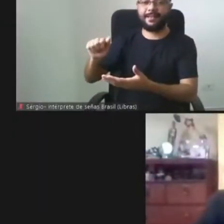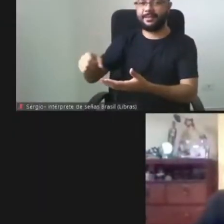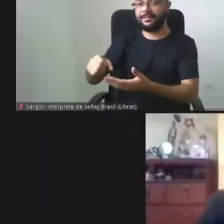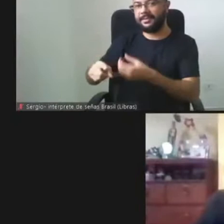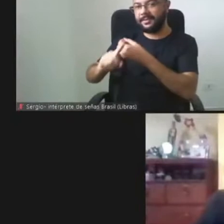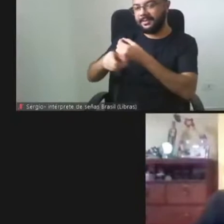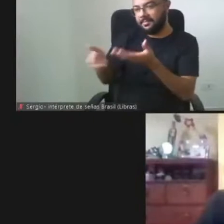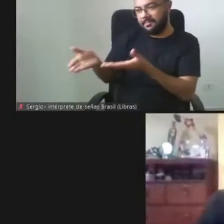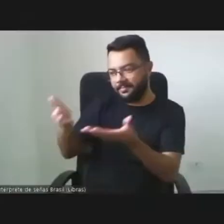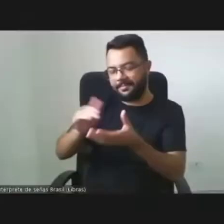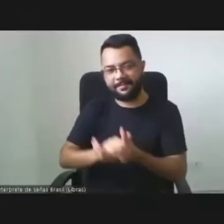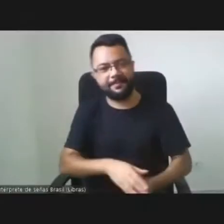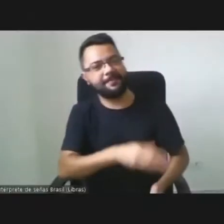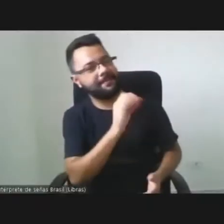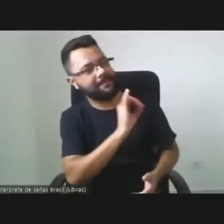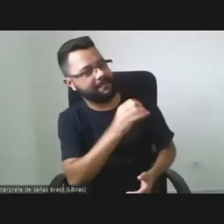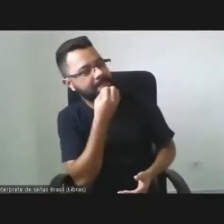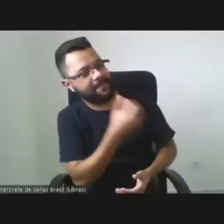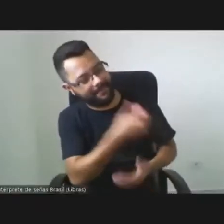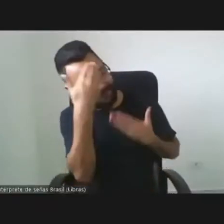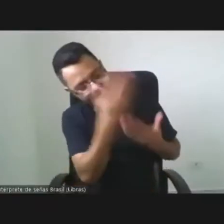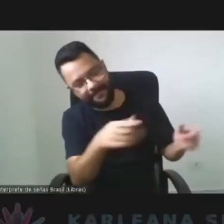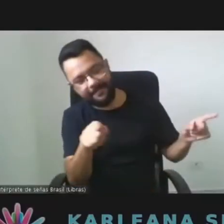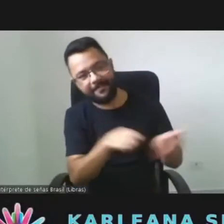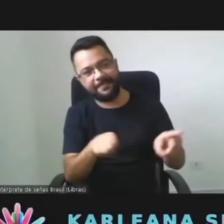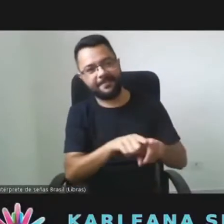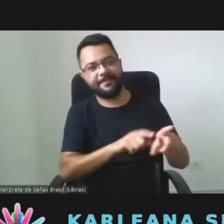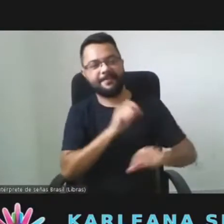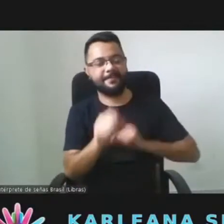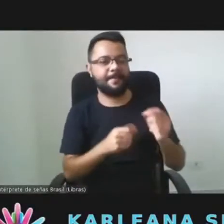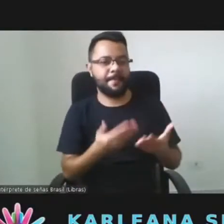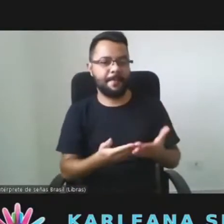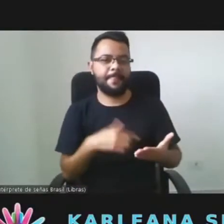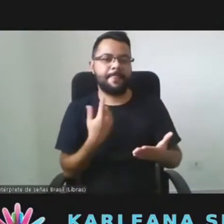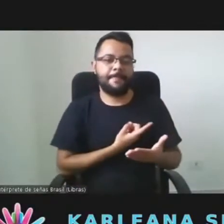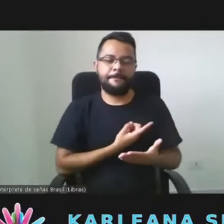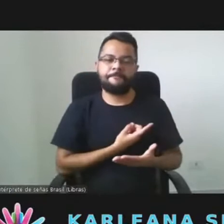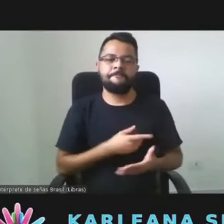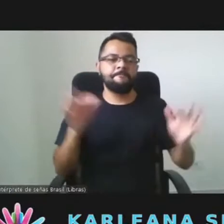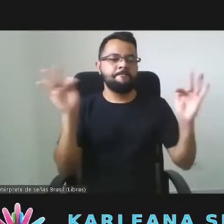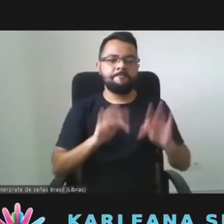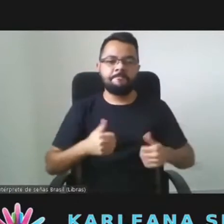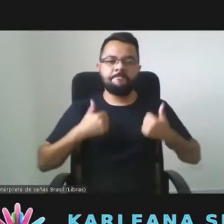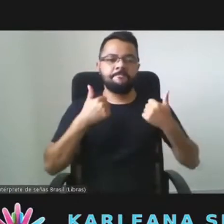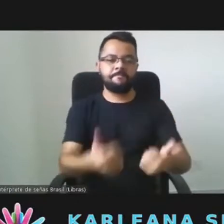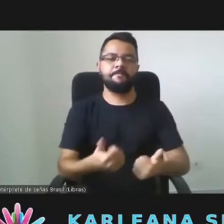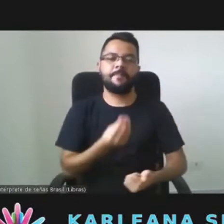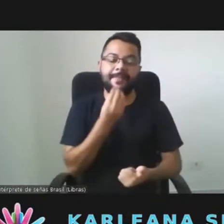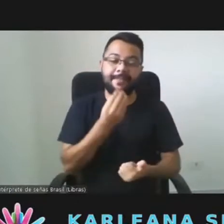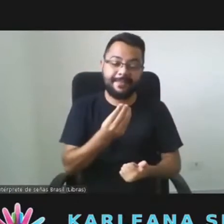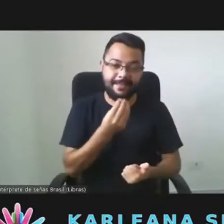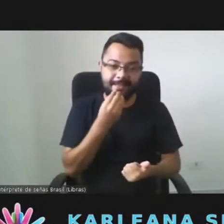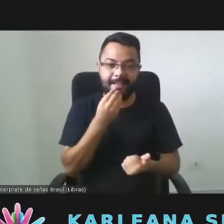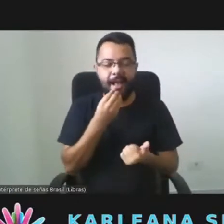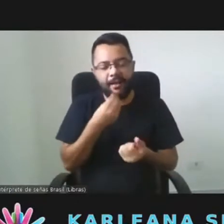Bien, buenas tardes a todos y gracias por esta valiosísima oportunidad de compartir un poquito